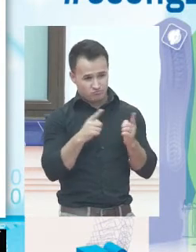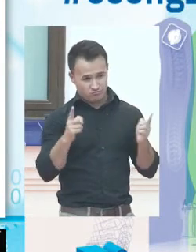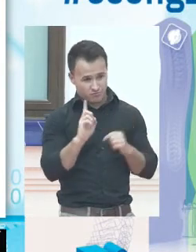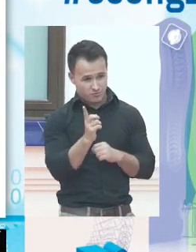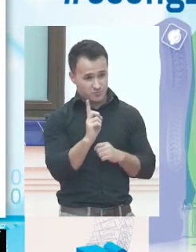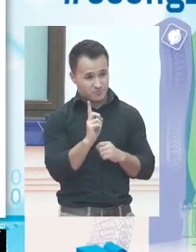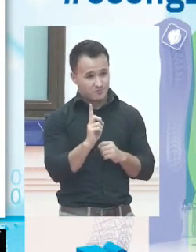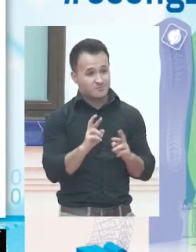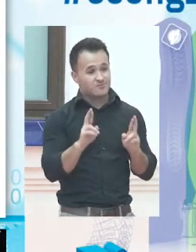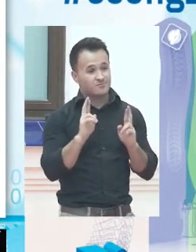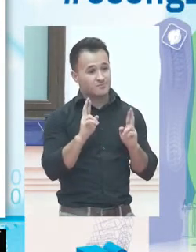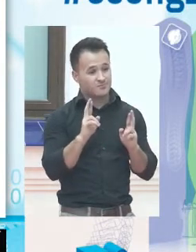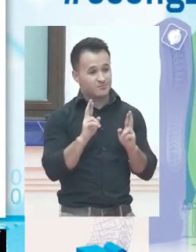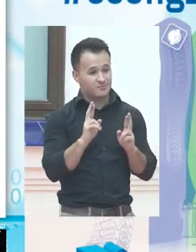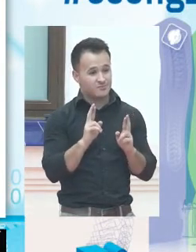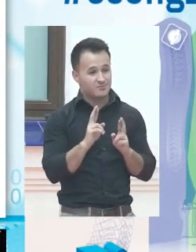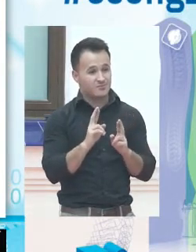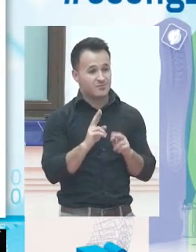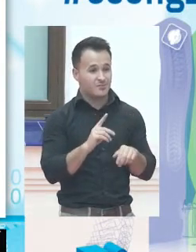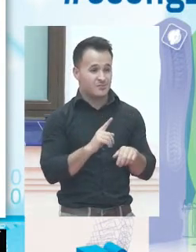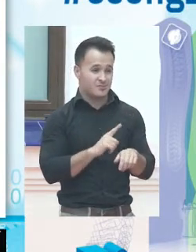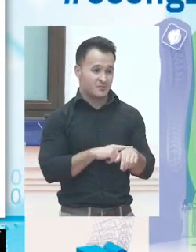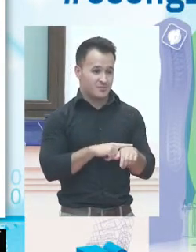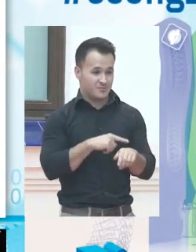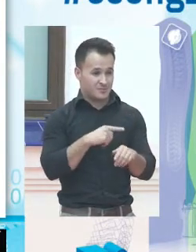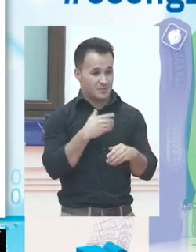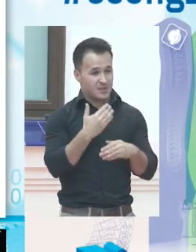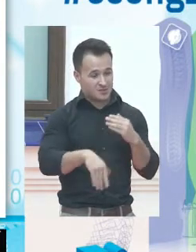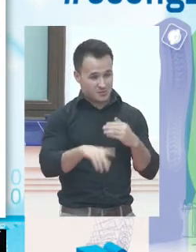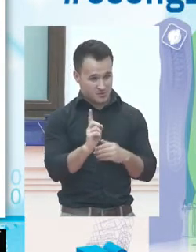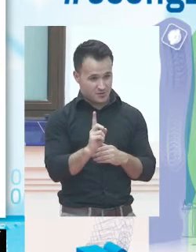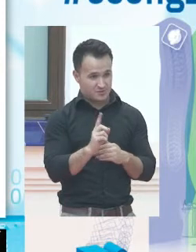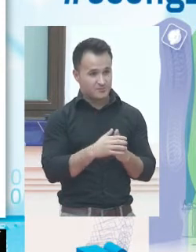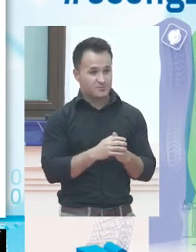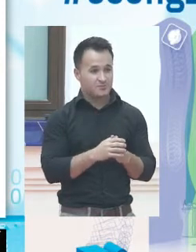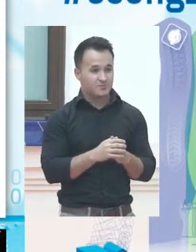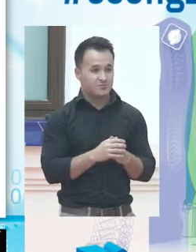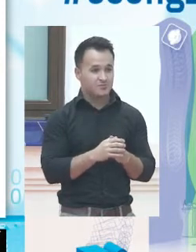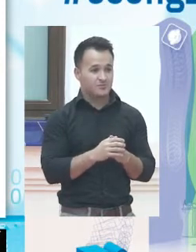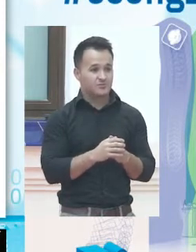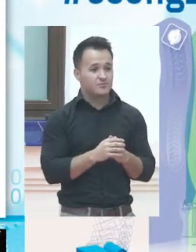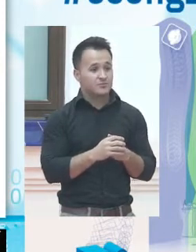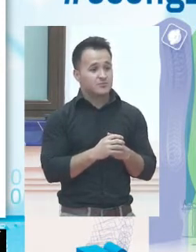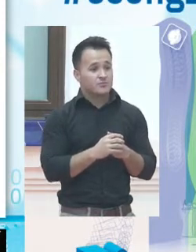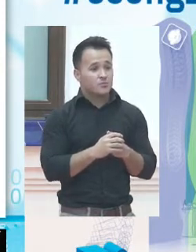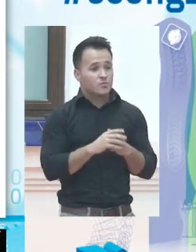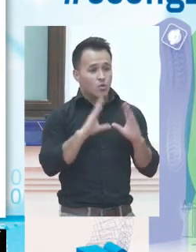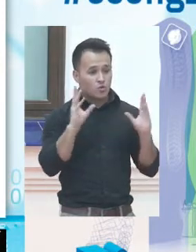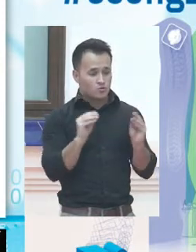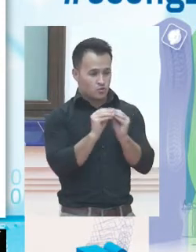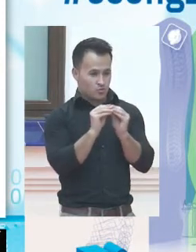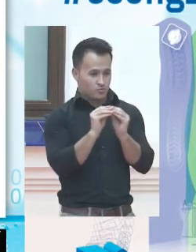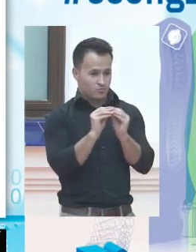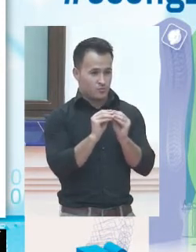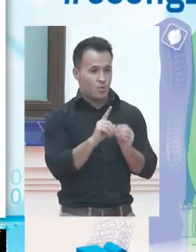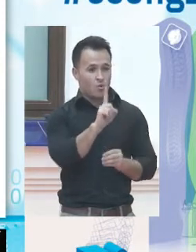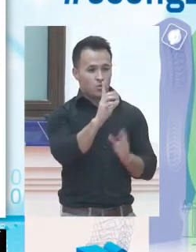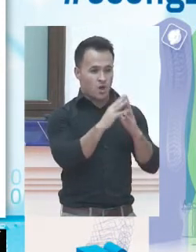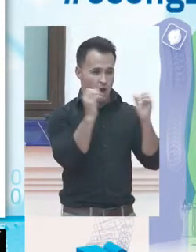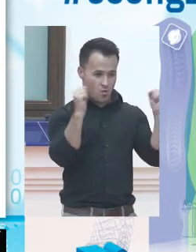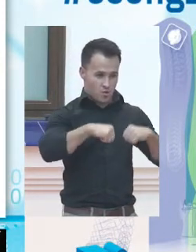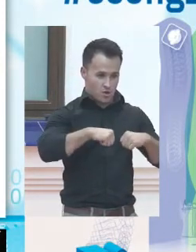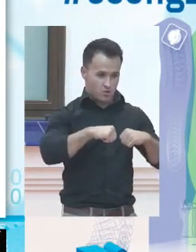tiene problemas. ¿Cómo nos protege la Unión Europea de los problemas que nos crea la nube? De 4 maneras. Una, creando